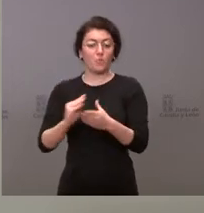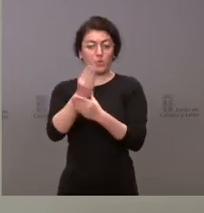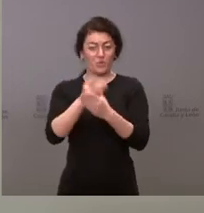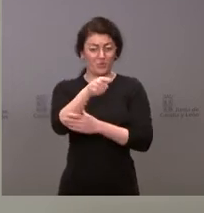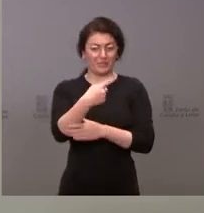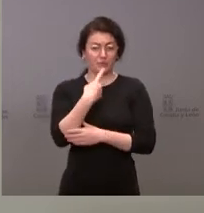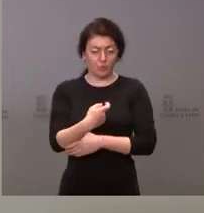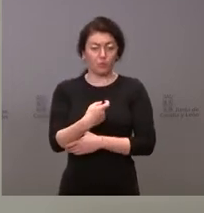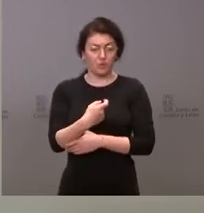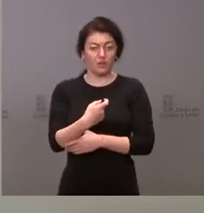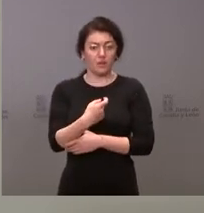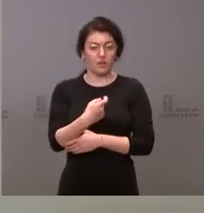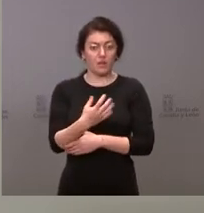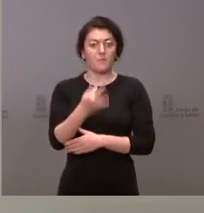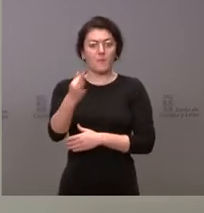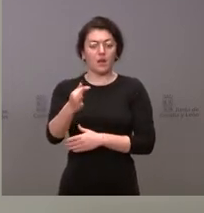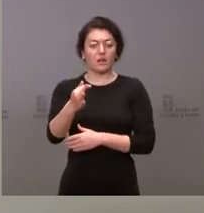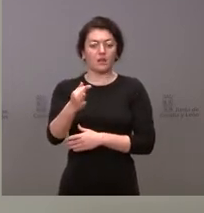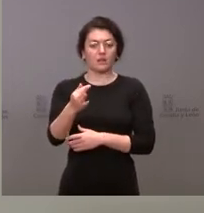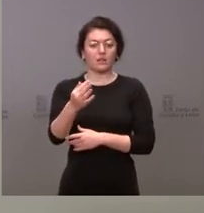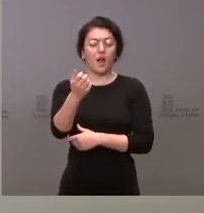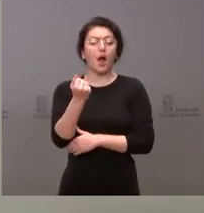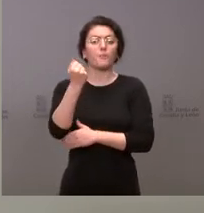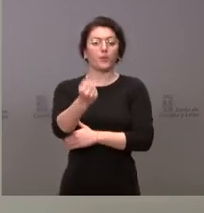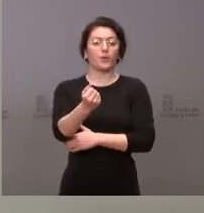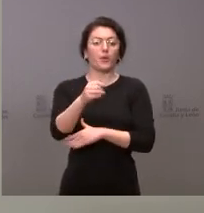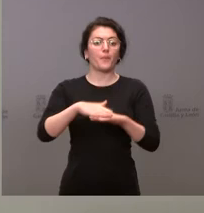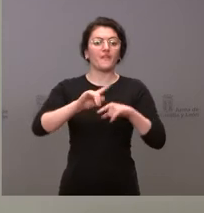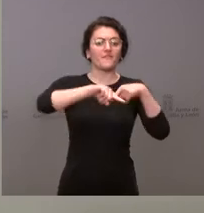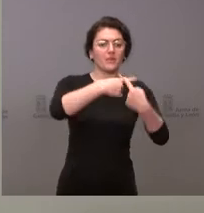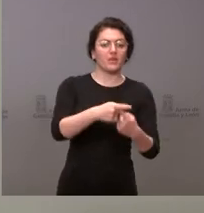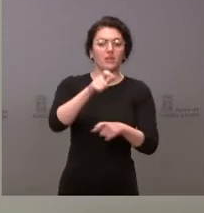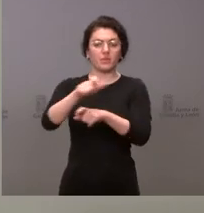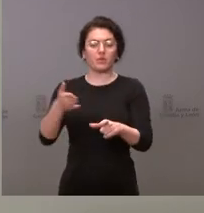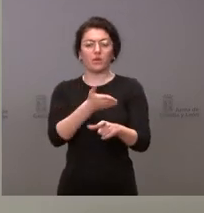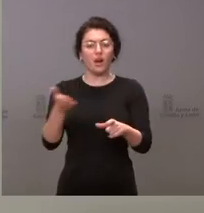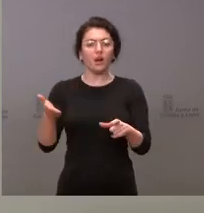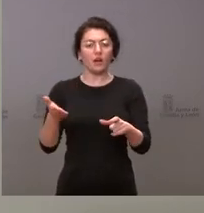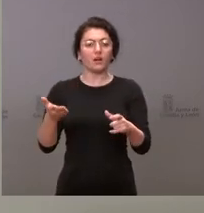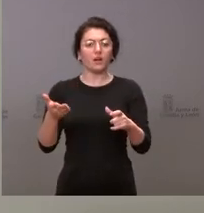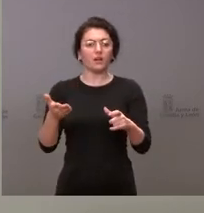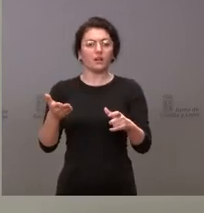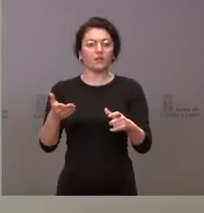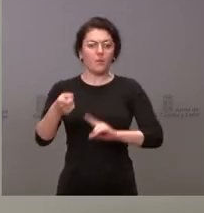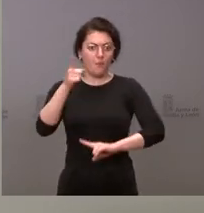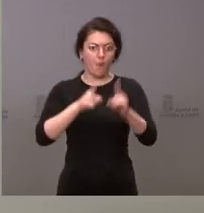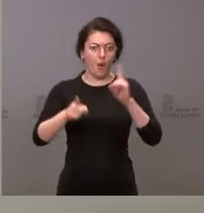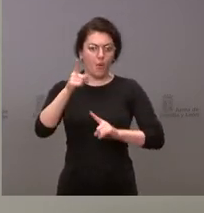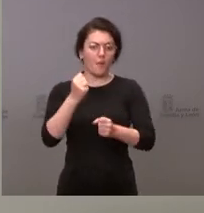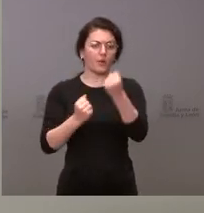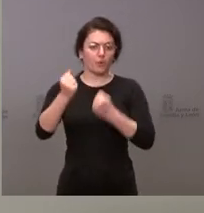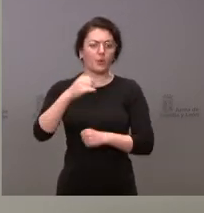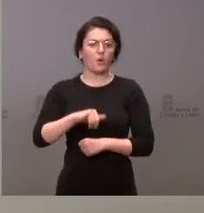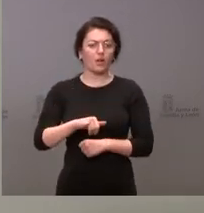e incluyendo el apoyo a las familias y ciudadanos que pasan por serios problemas en este contexto y efectivamente